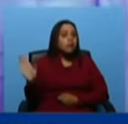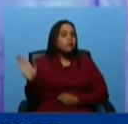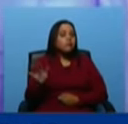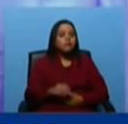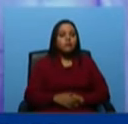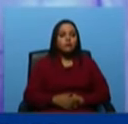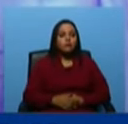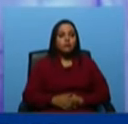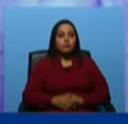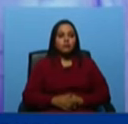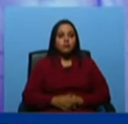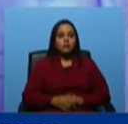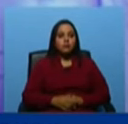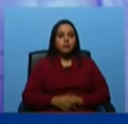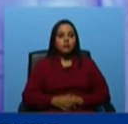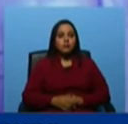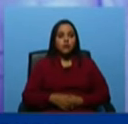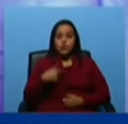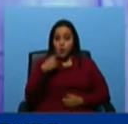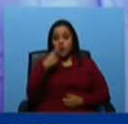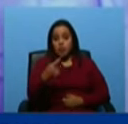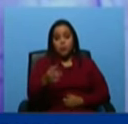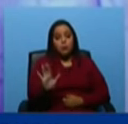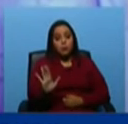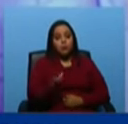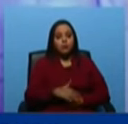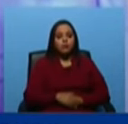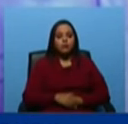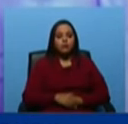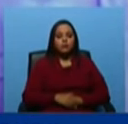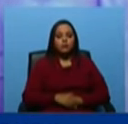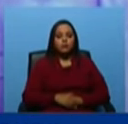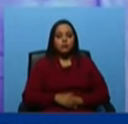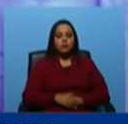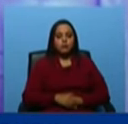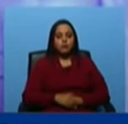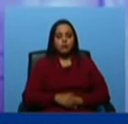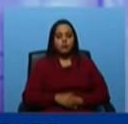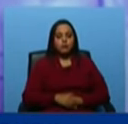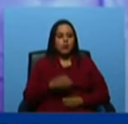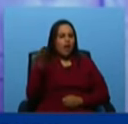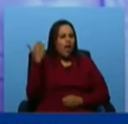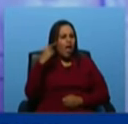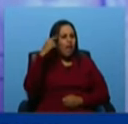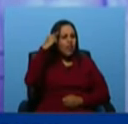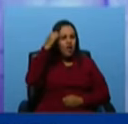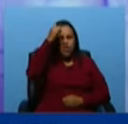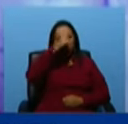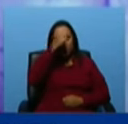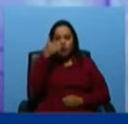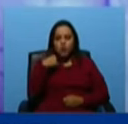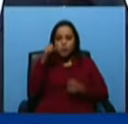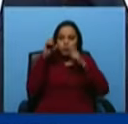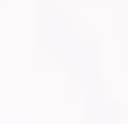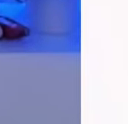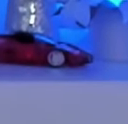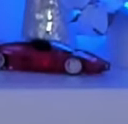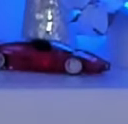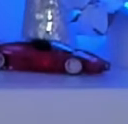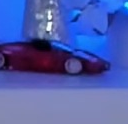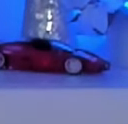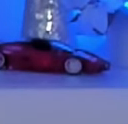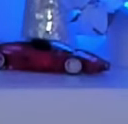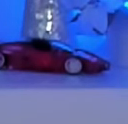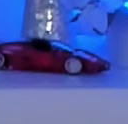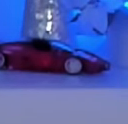mundo digo yo ojar en estos día el domingo Amanecí con un pensamiento bueno